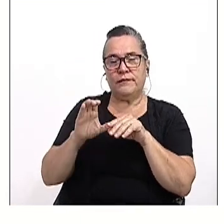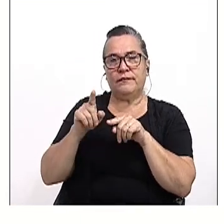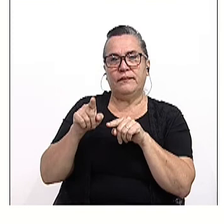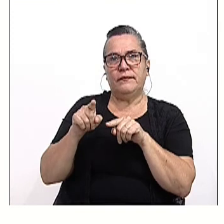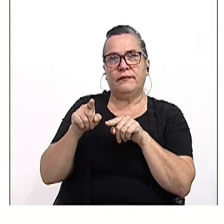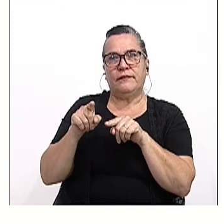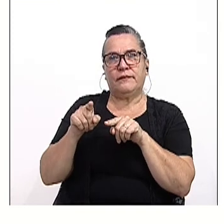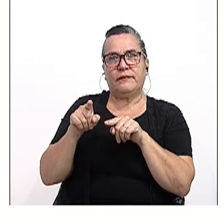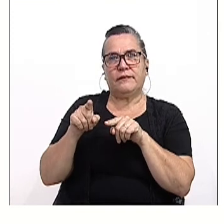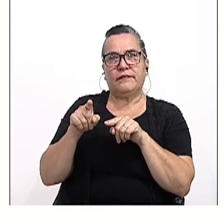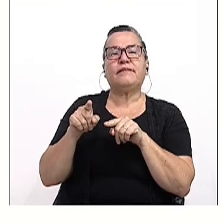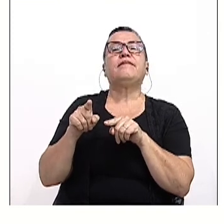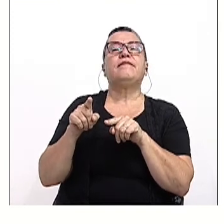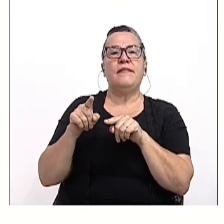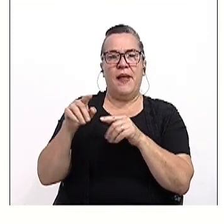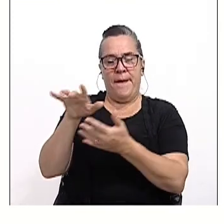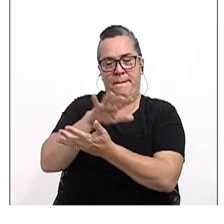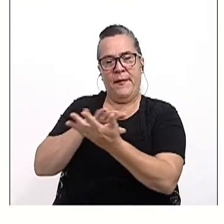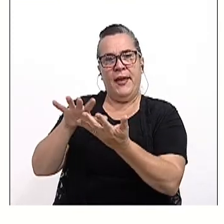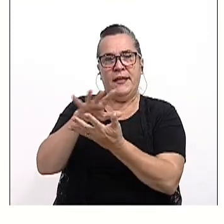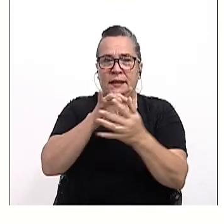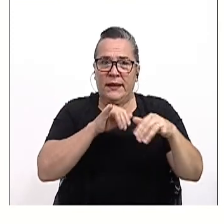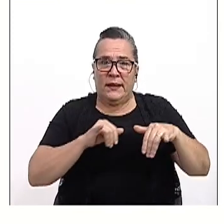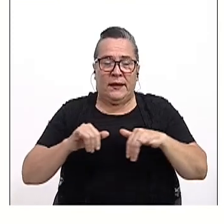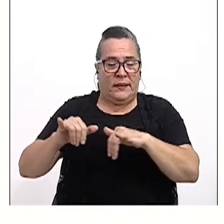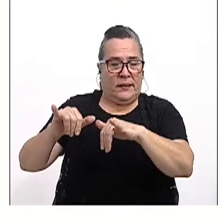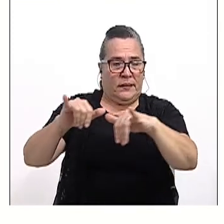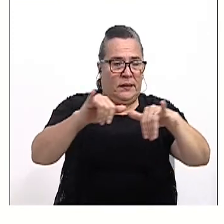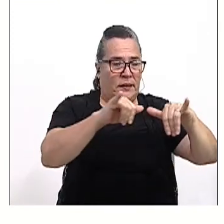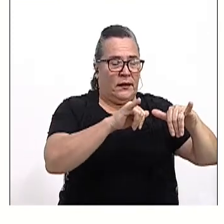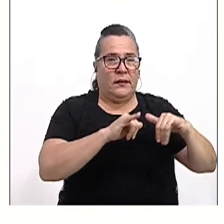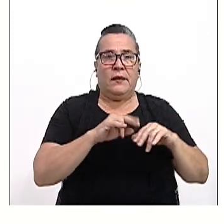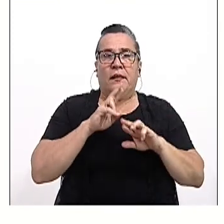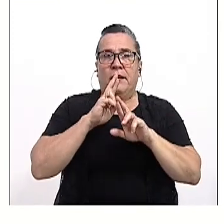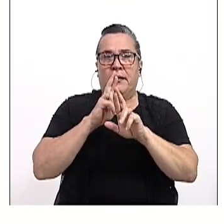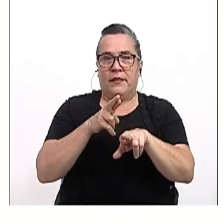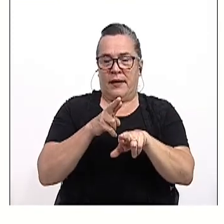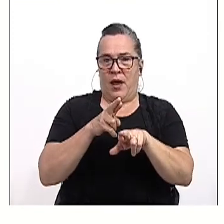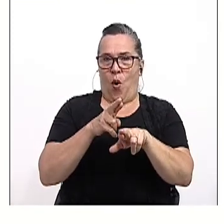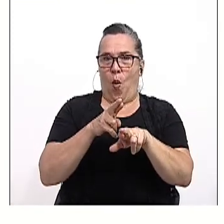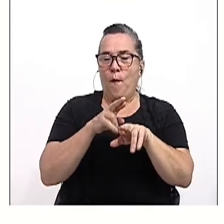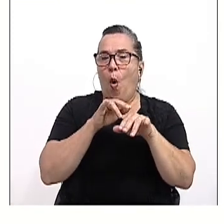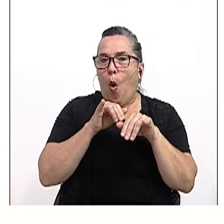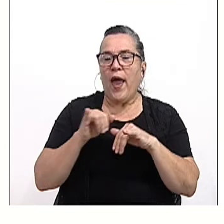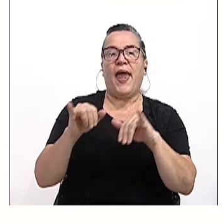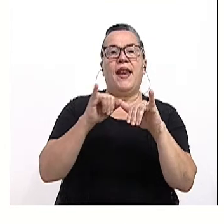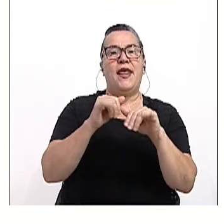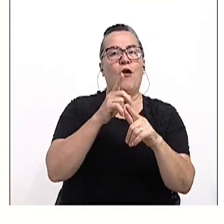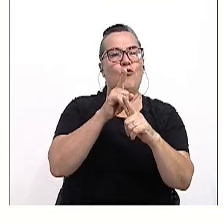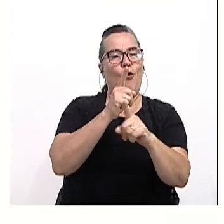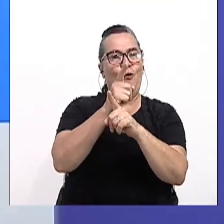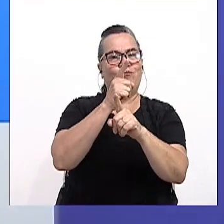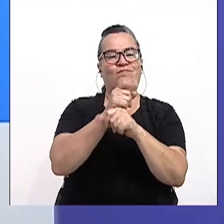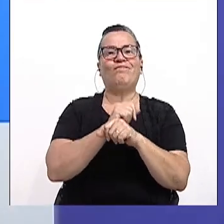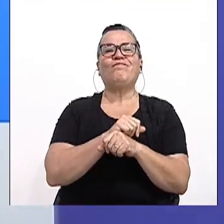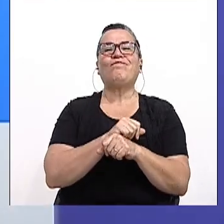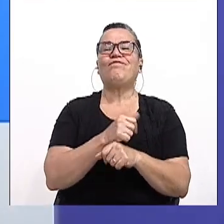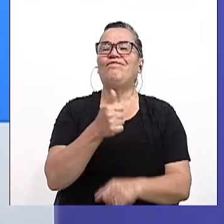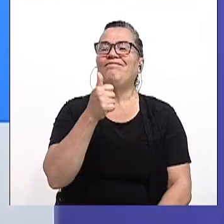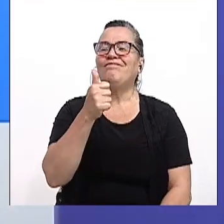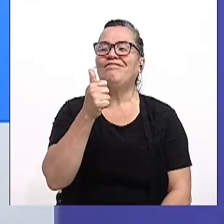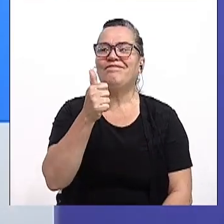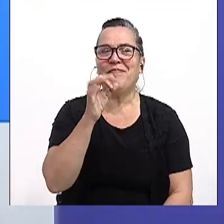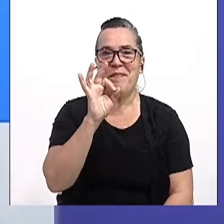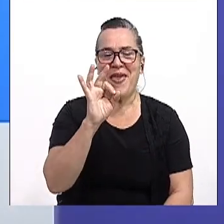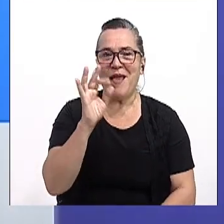cartita que también me quedaba, di la vuelta y se encuentra su respuesta, mezcla homogénea. Muy